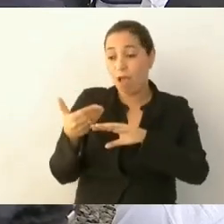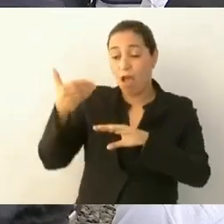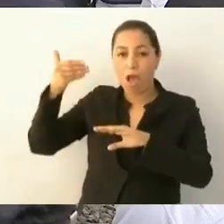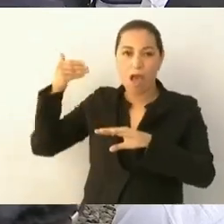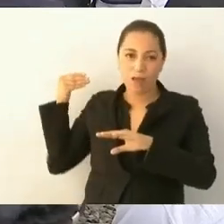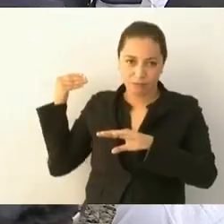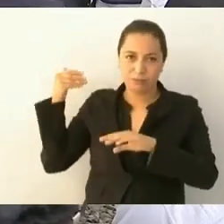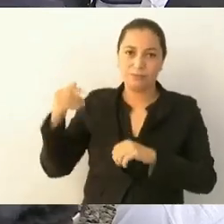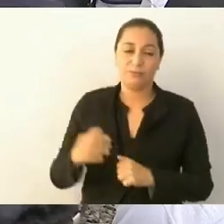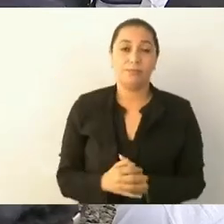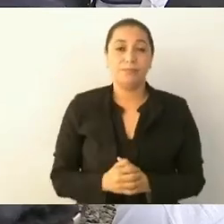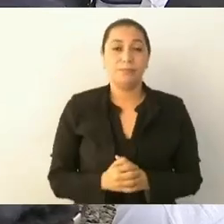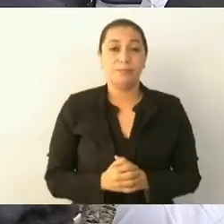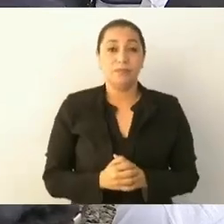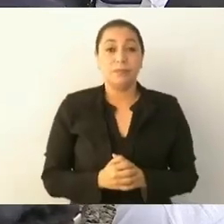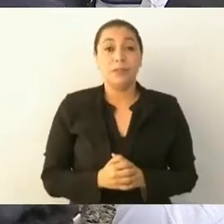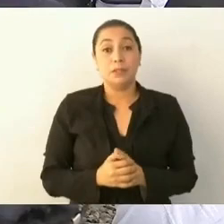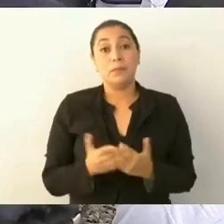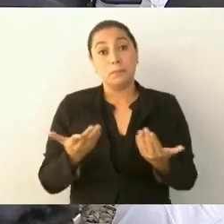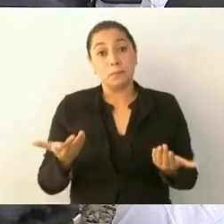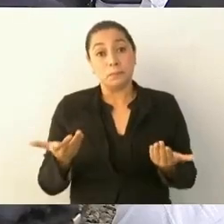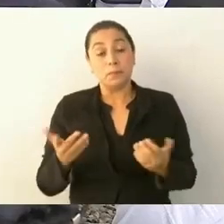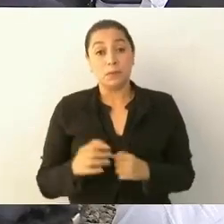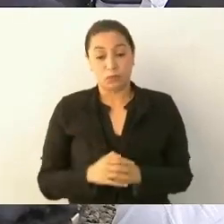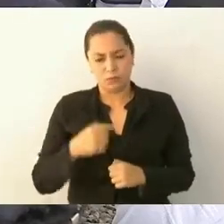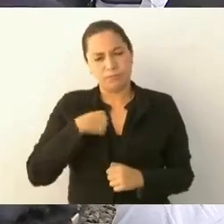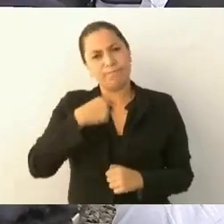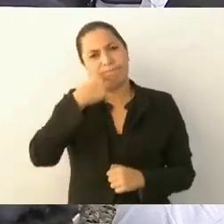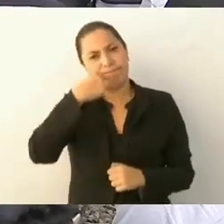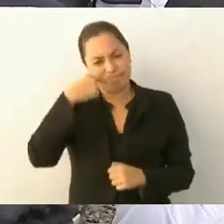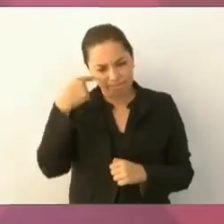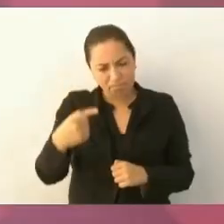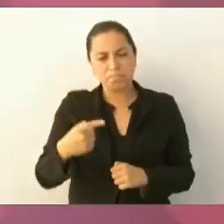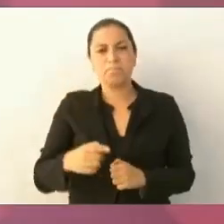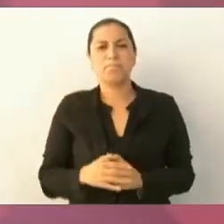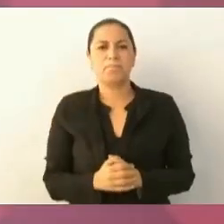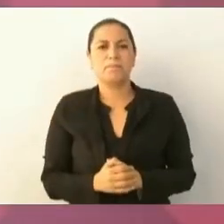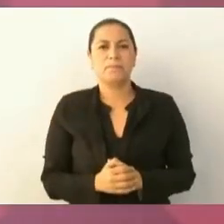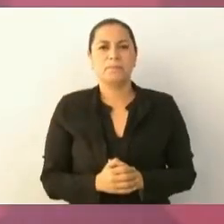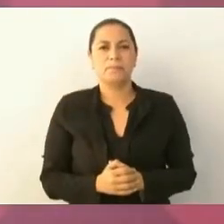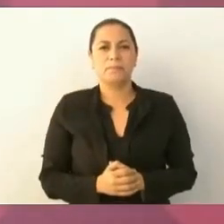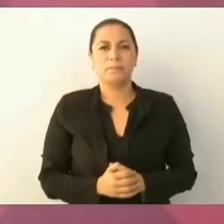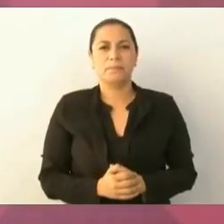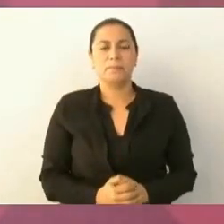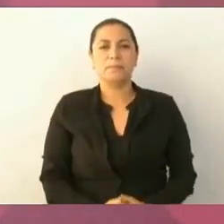Y aquí les puedo decir que